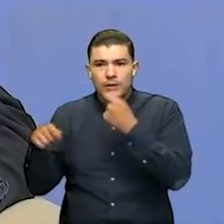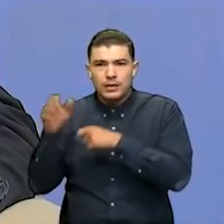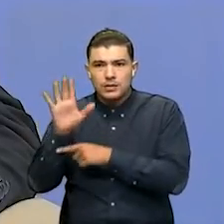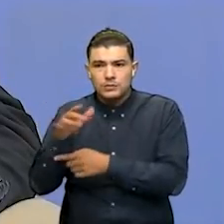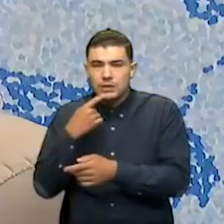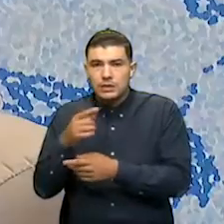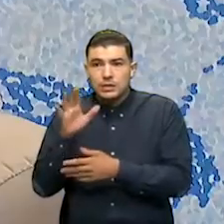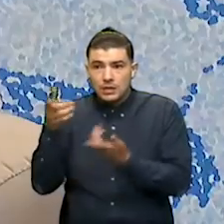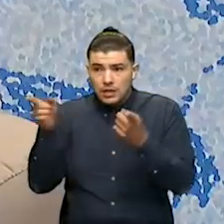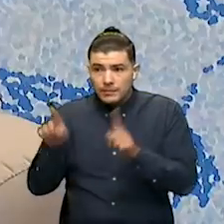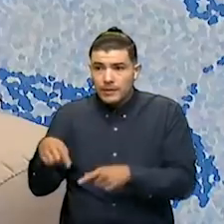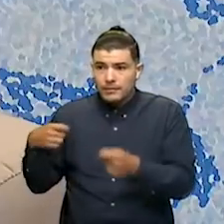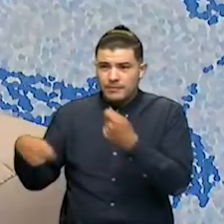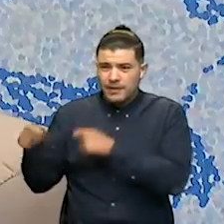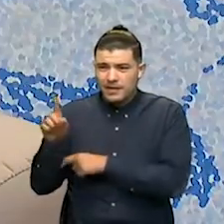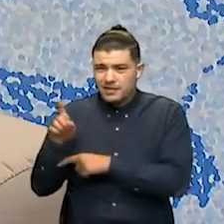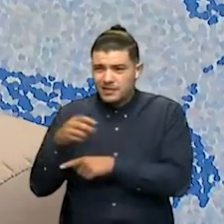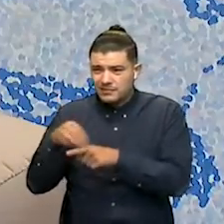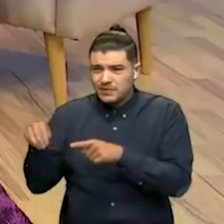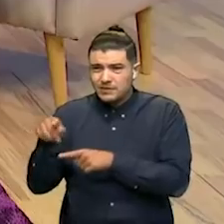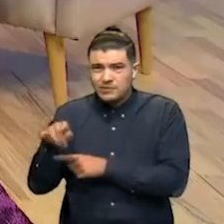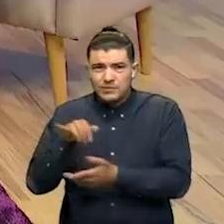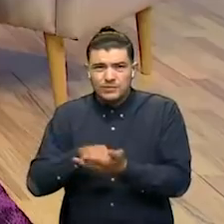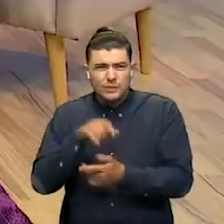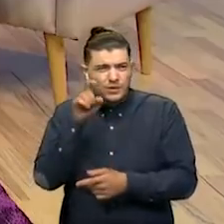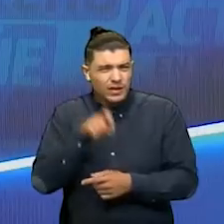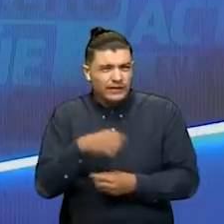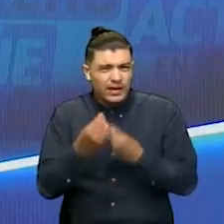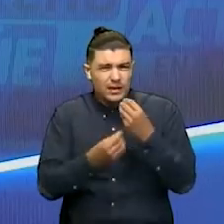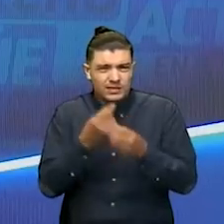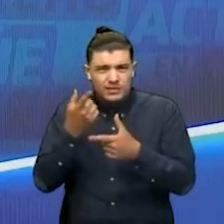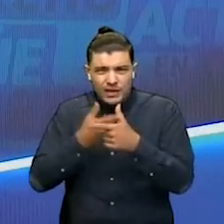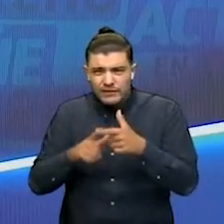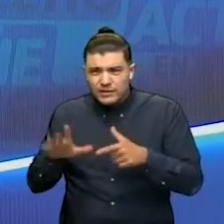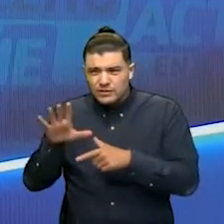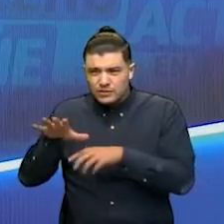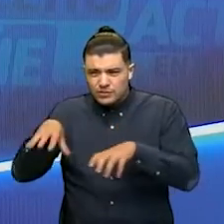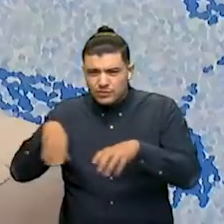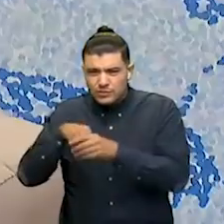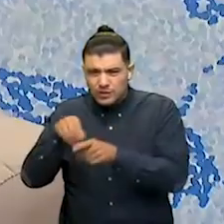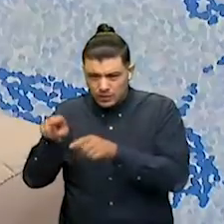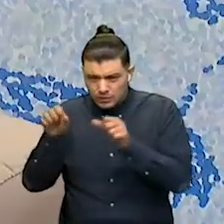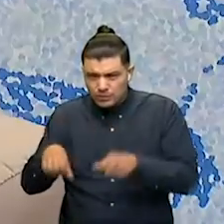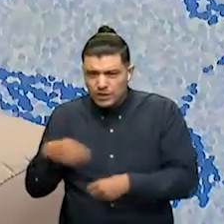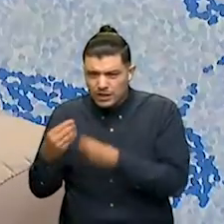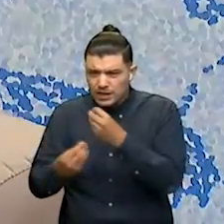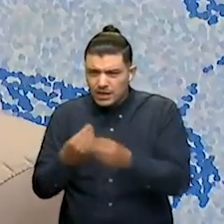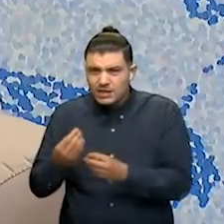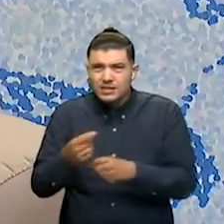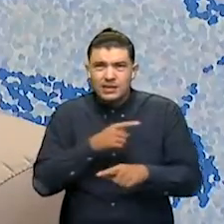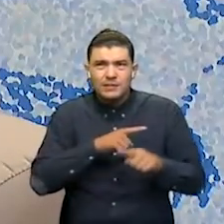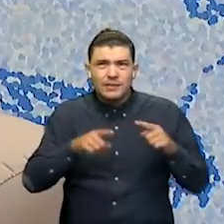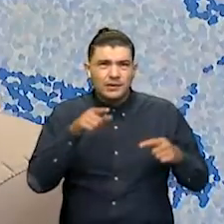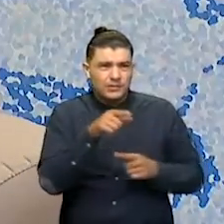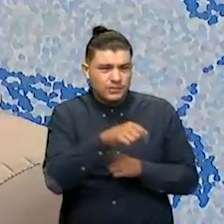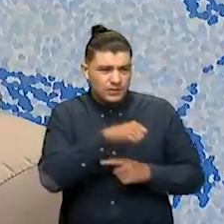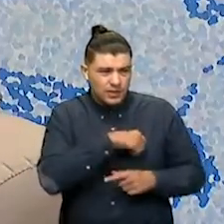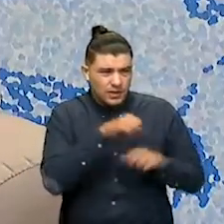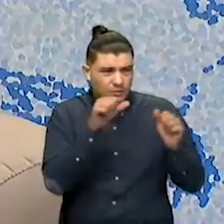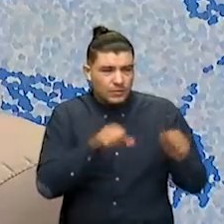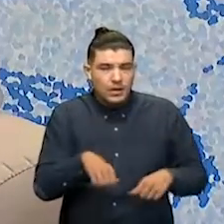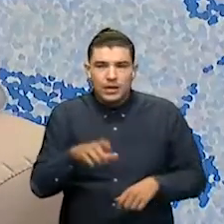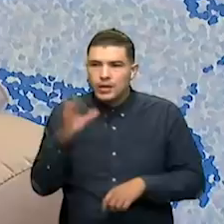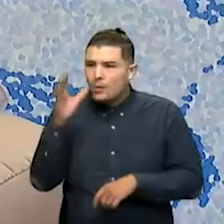dice que también vendió un pedazo. O sea, tendría que hacer ahí como un desenglobe también de ese pedazo, ¿se puede? sea, es tener que una, si tener no hay un